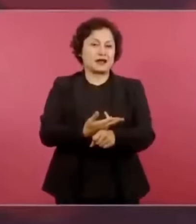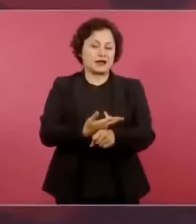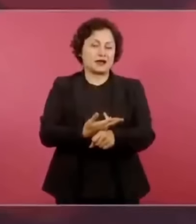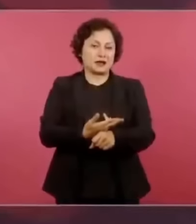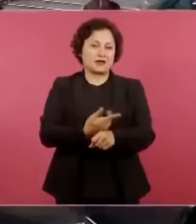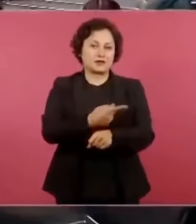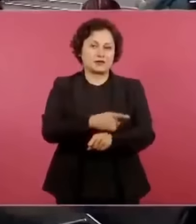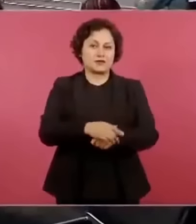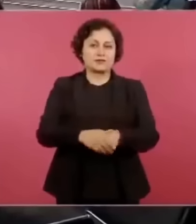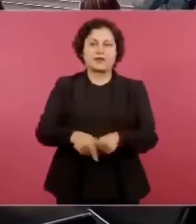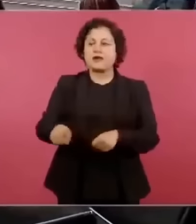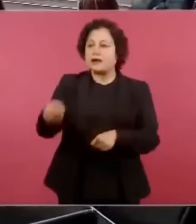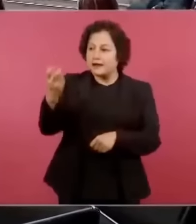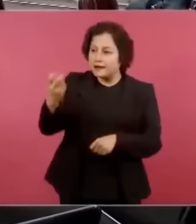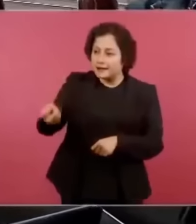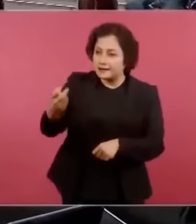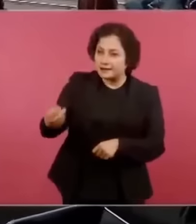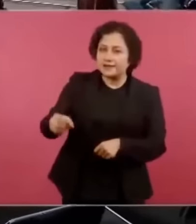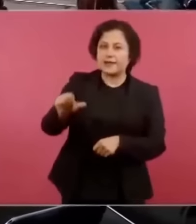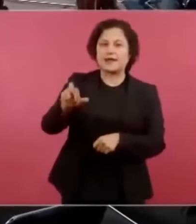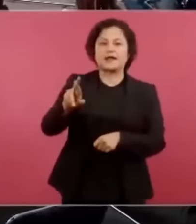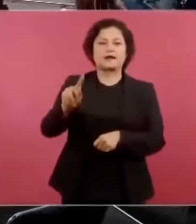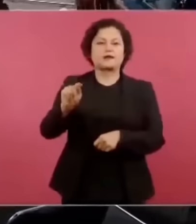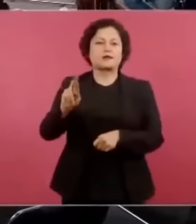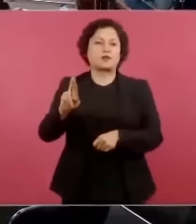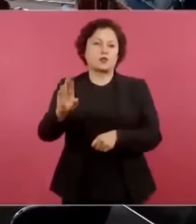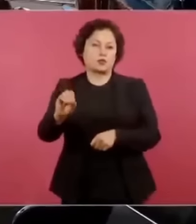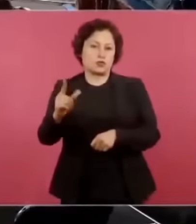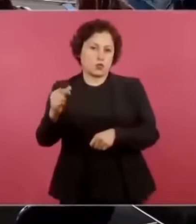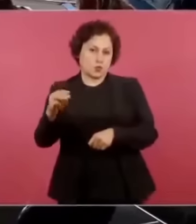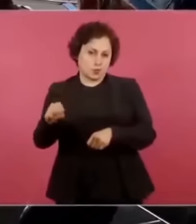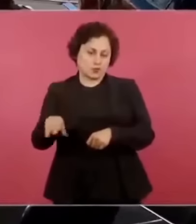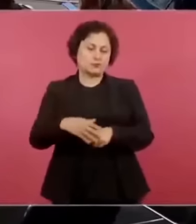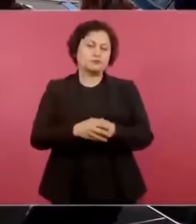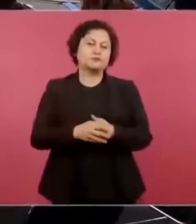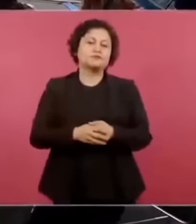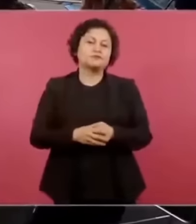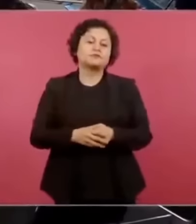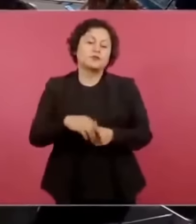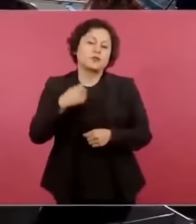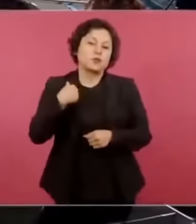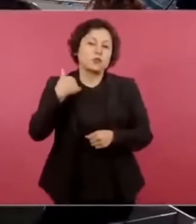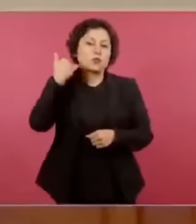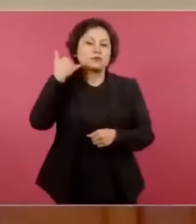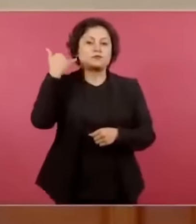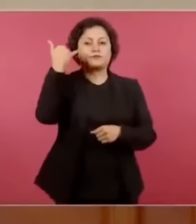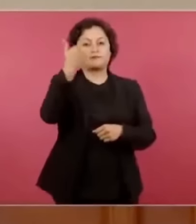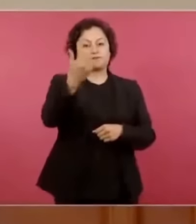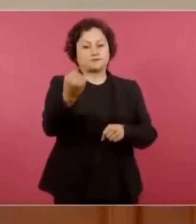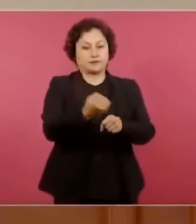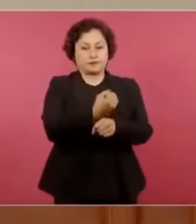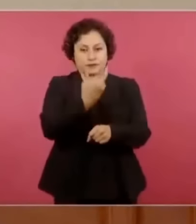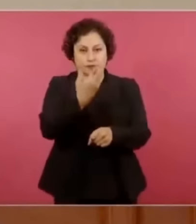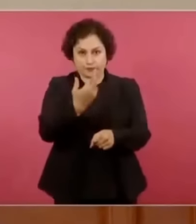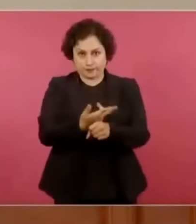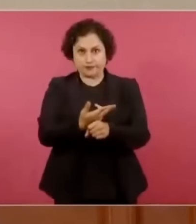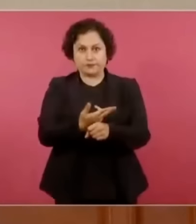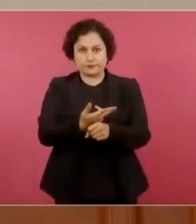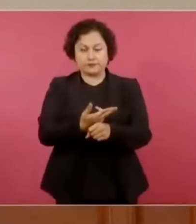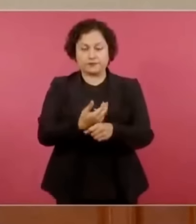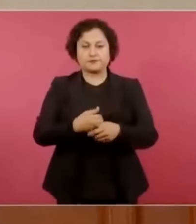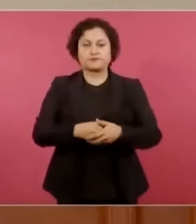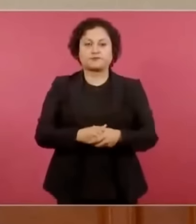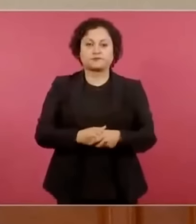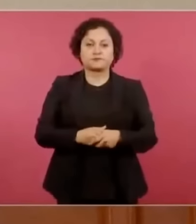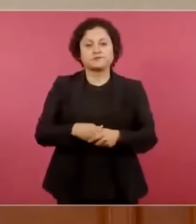Arturo Romo. Arturo Romo. Y le hablé al secretario particular, que era Lievar.